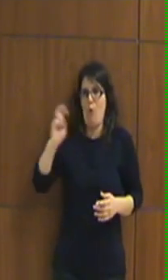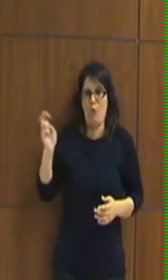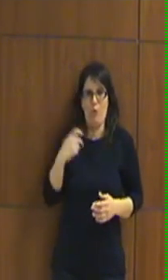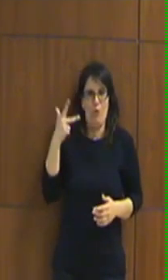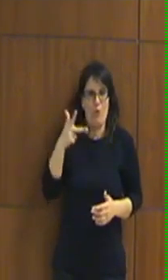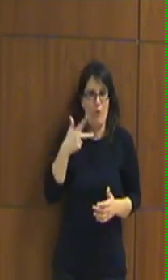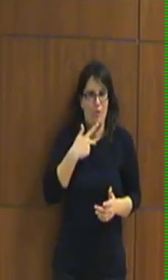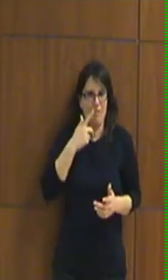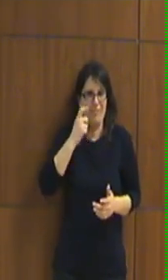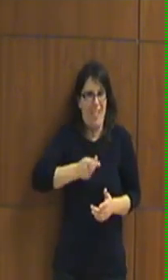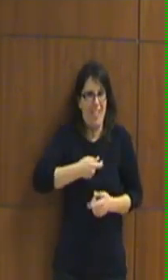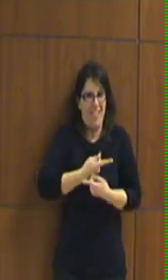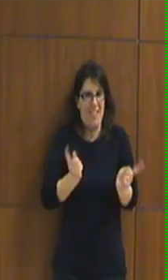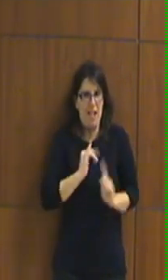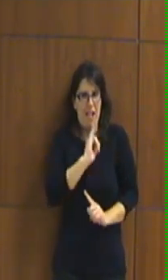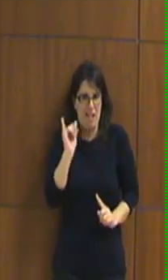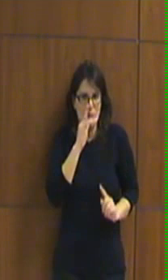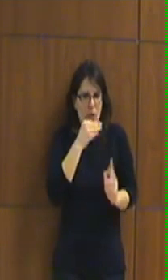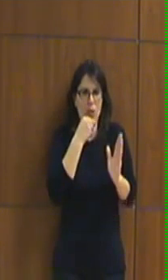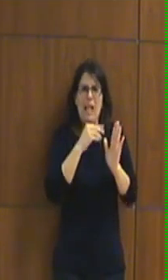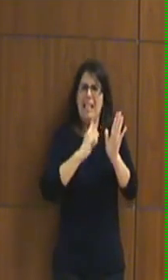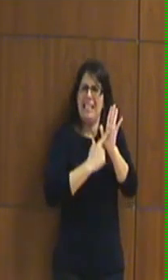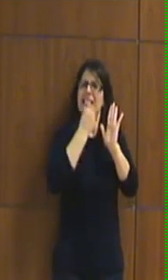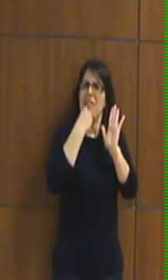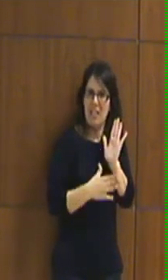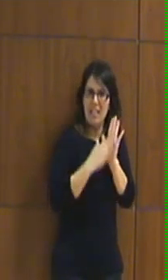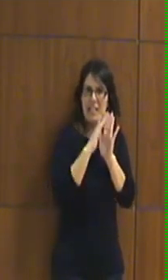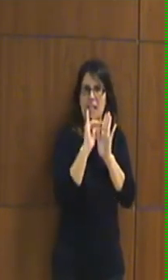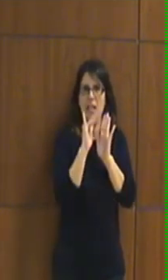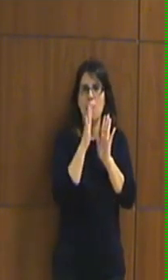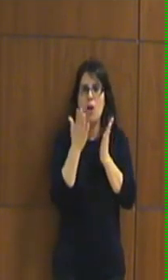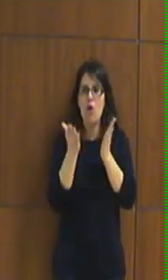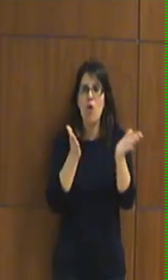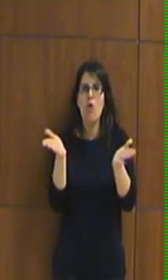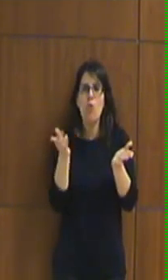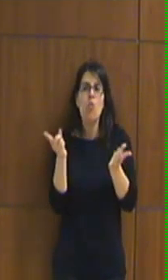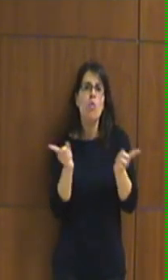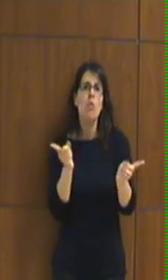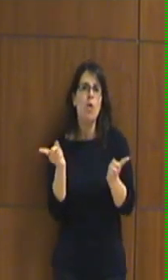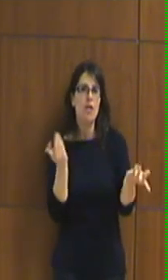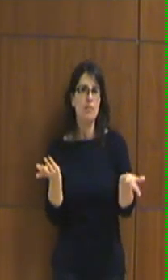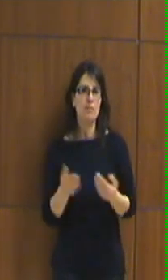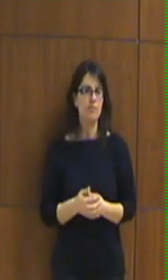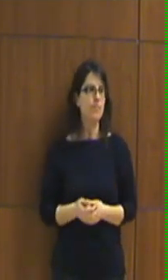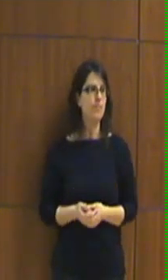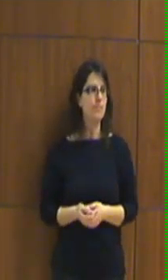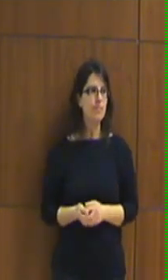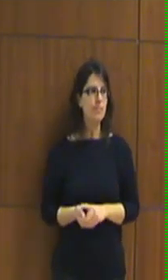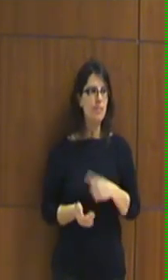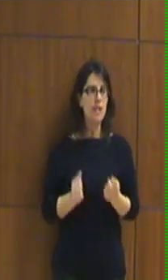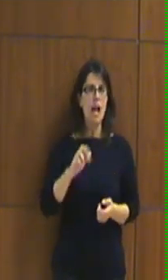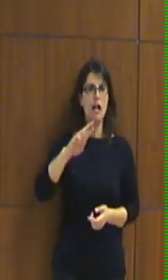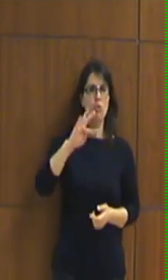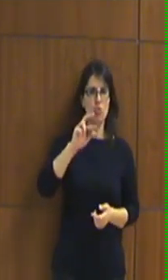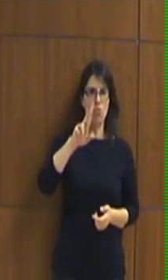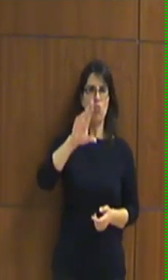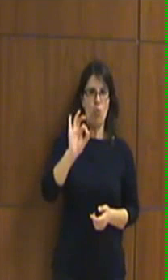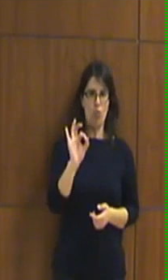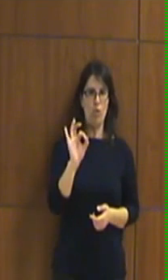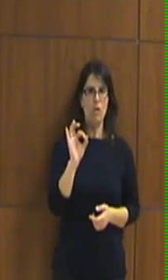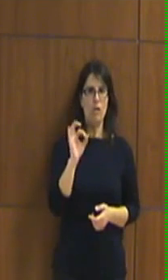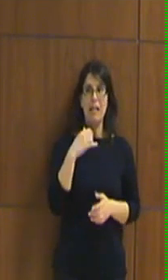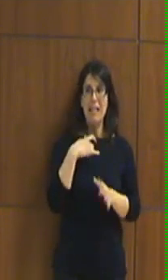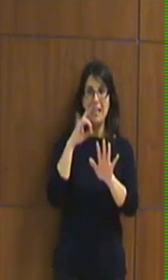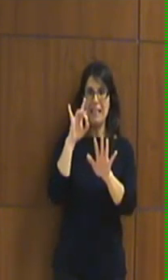cotidianamente todos tenemos, ¿no? Bien, pero ahí ¿qué pasaría, Arturo? ¿Qué? A ver, pero si me permite el moderador... Sí, por favor. Son